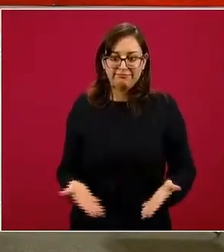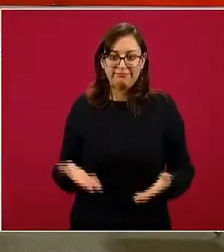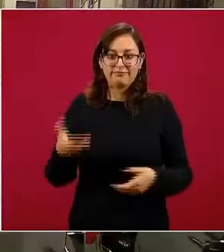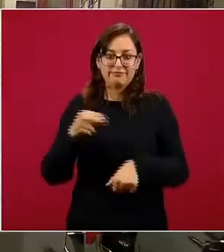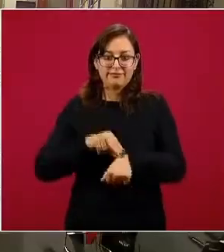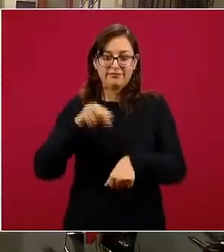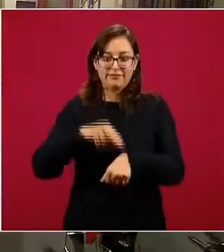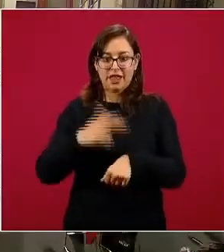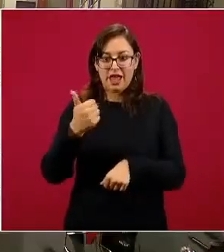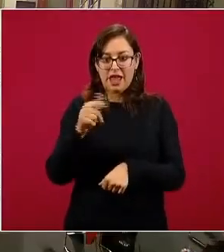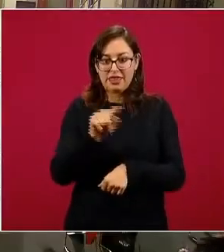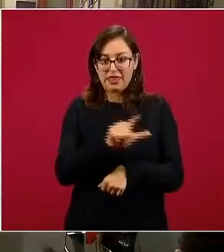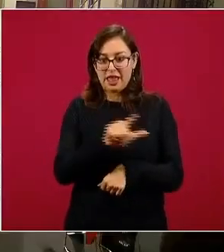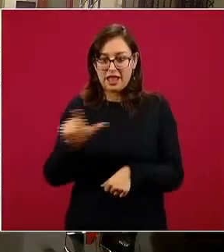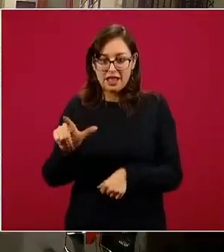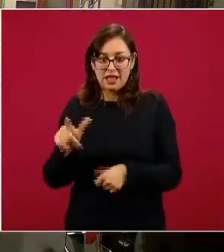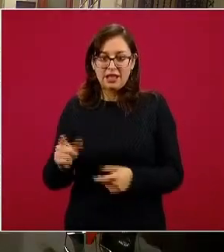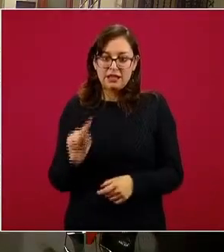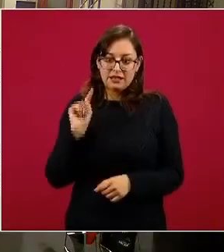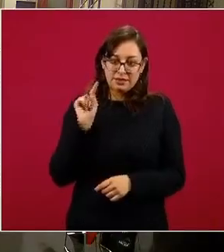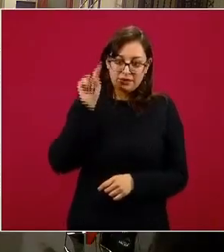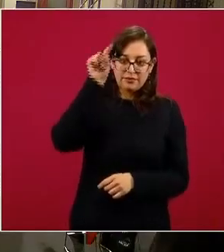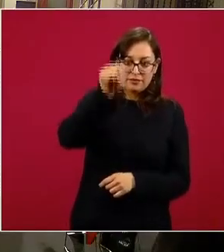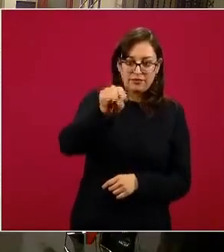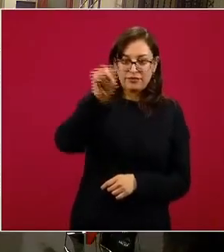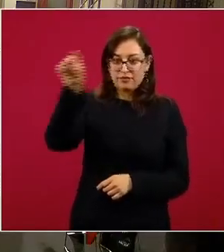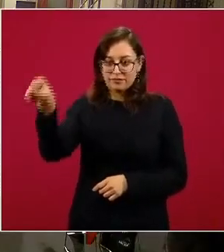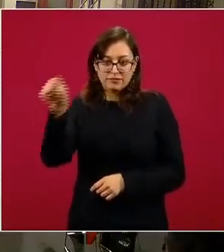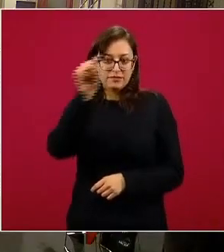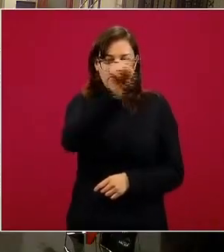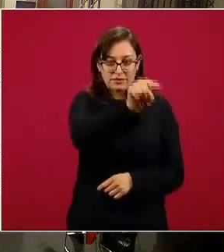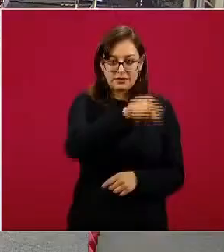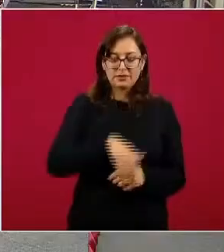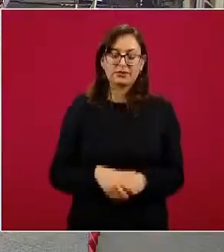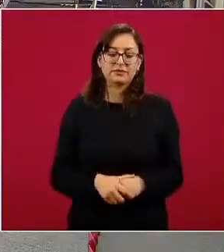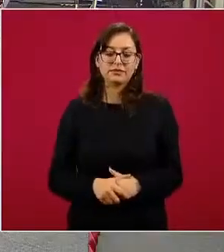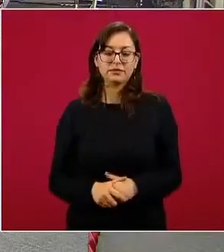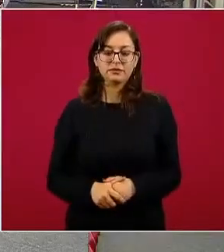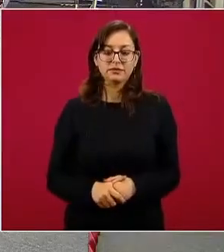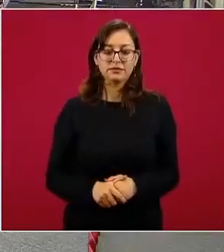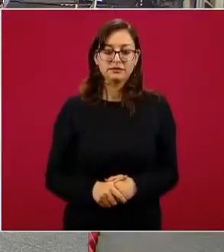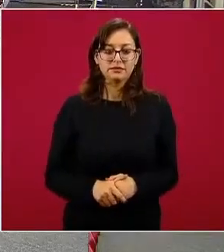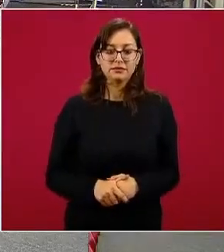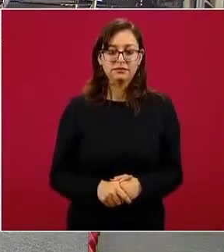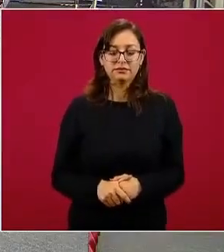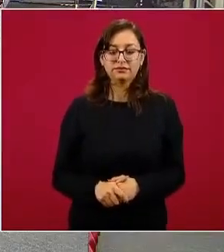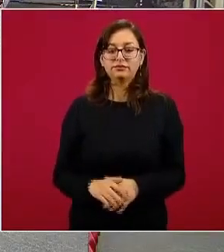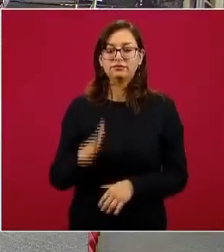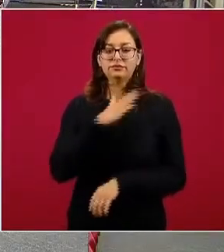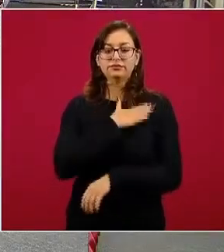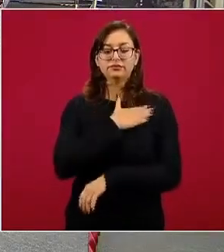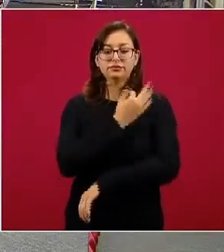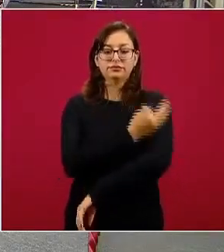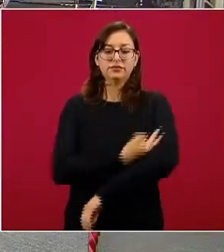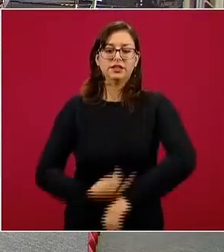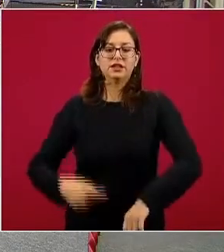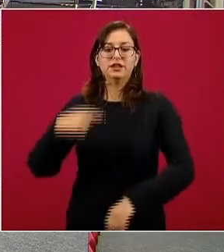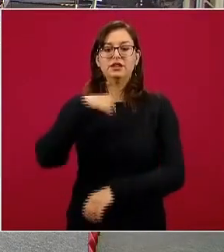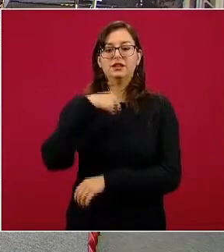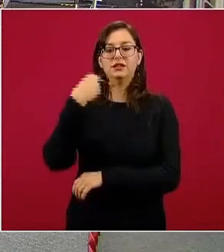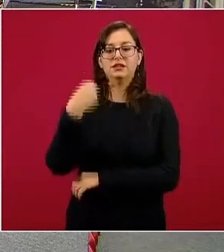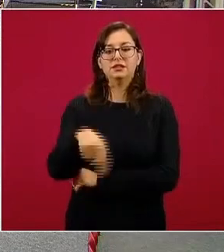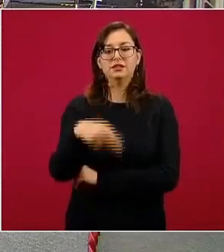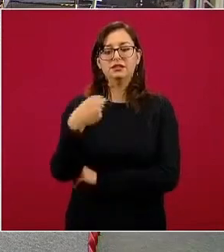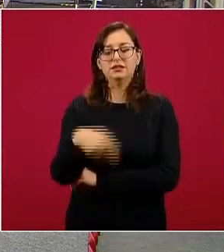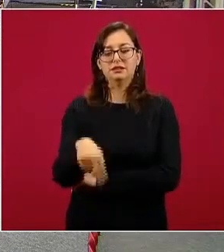nosotros. Habíamos cedido el uso de la voz ahí atrás, luego aquí y luego nuevamente aquí. Buenas tardes, Demián Duarte de Sonora